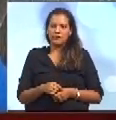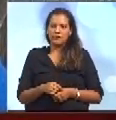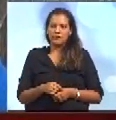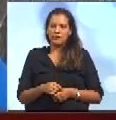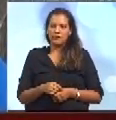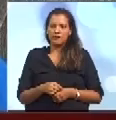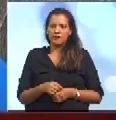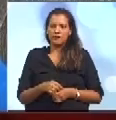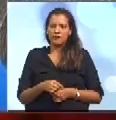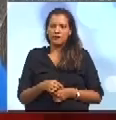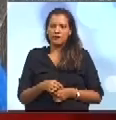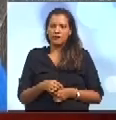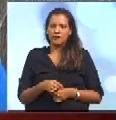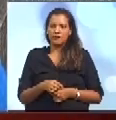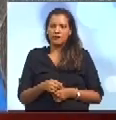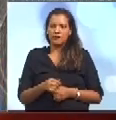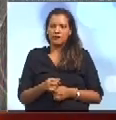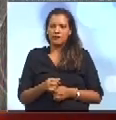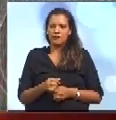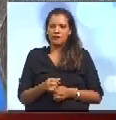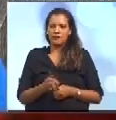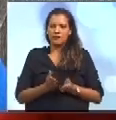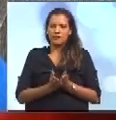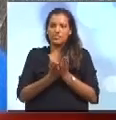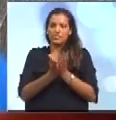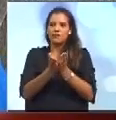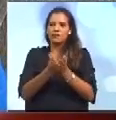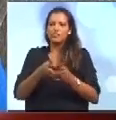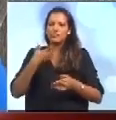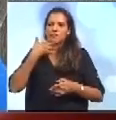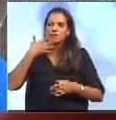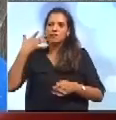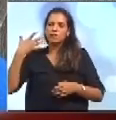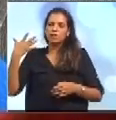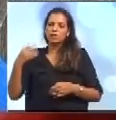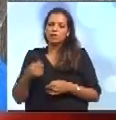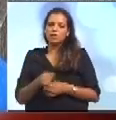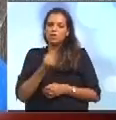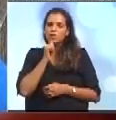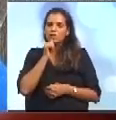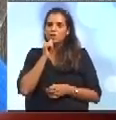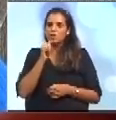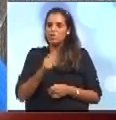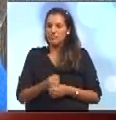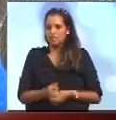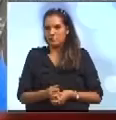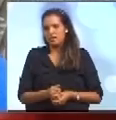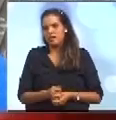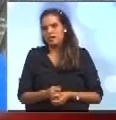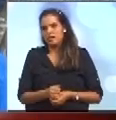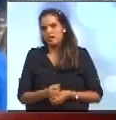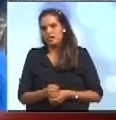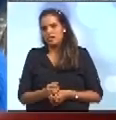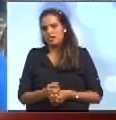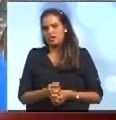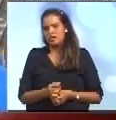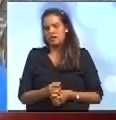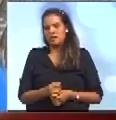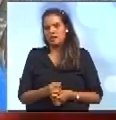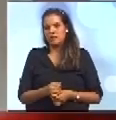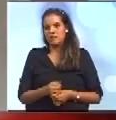va, a como en gusano, agua que corriendo va, a que no se vayan